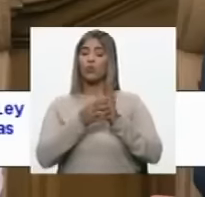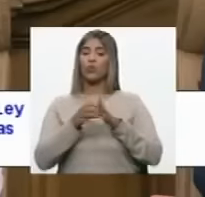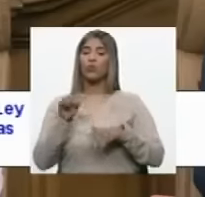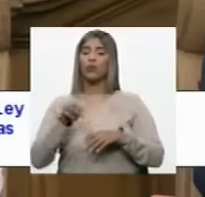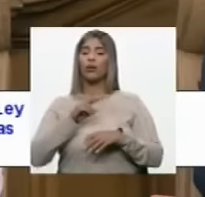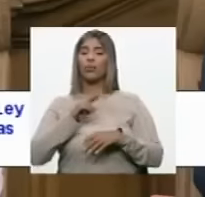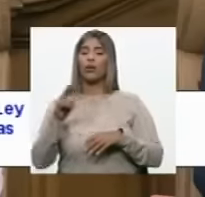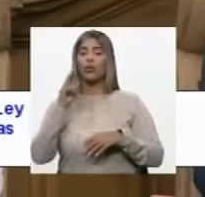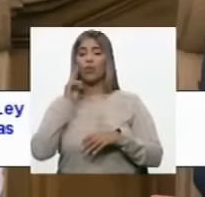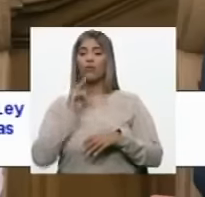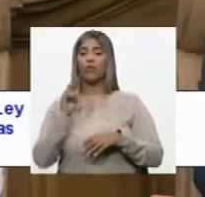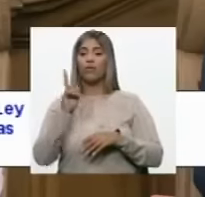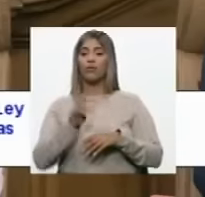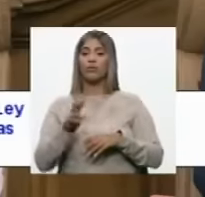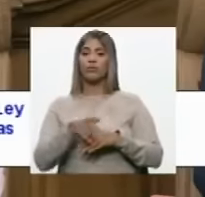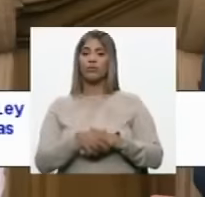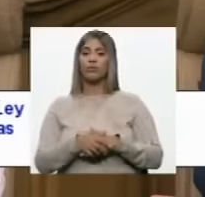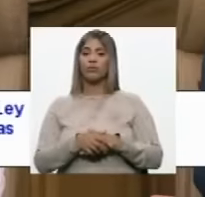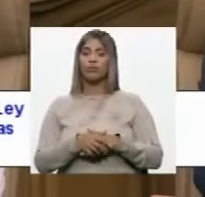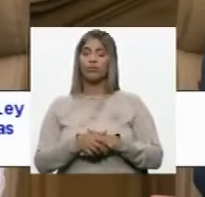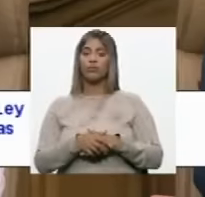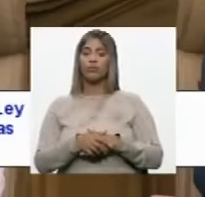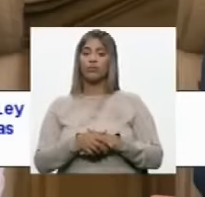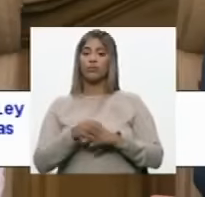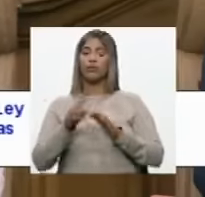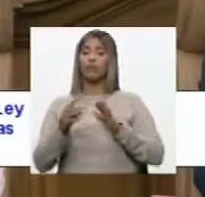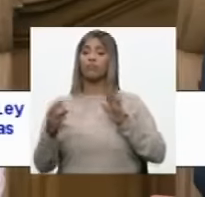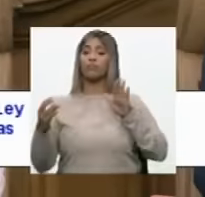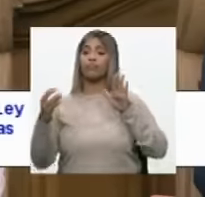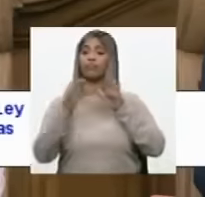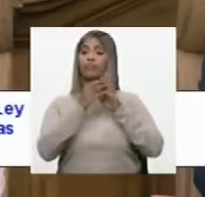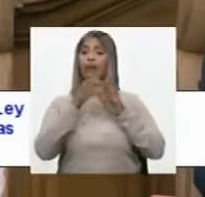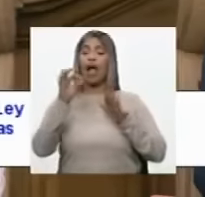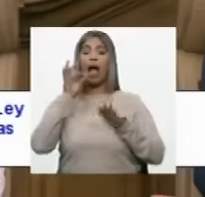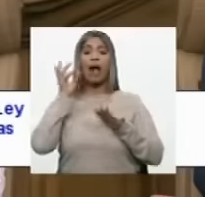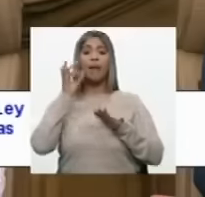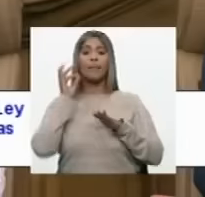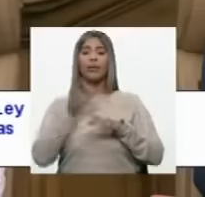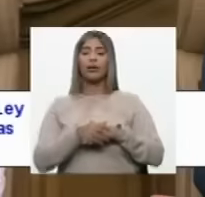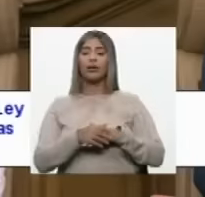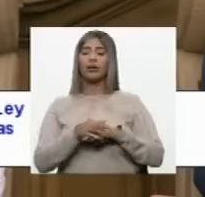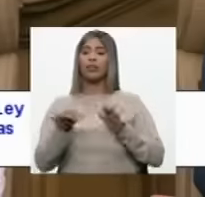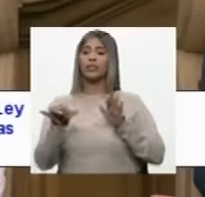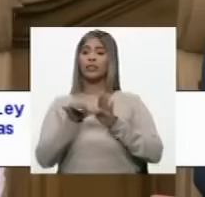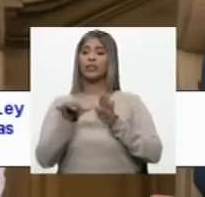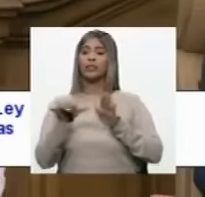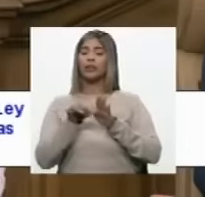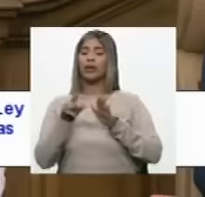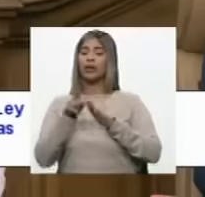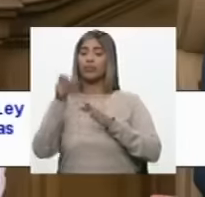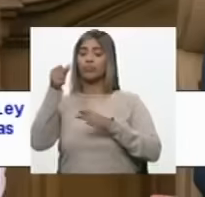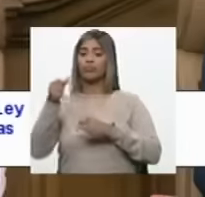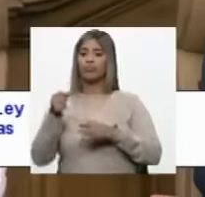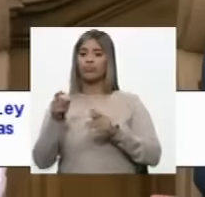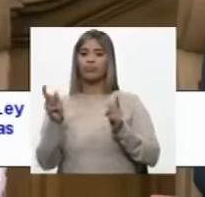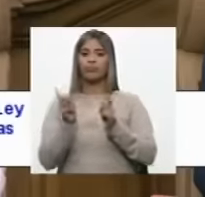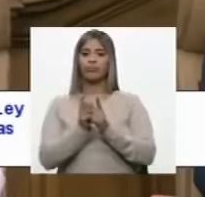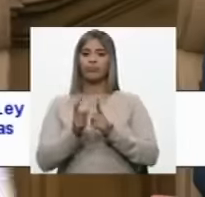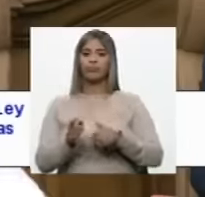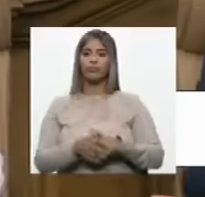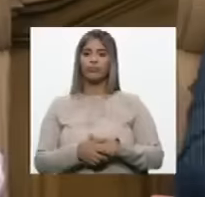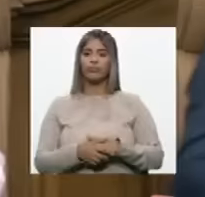la República Bolivariana de Venezuela en el extremo de la franja amarilla cercano al asta. Es todo, ciudadano